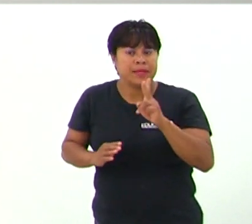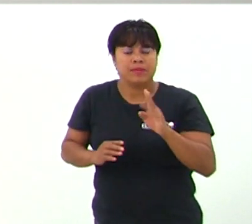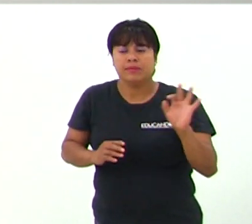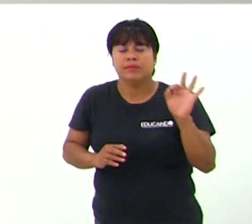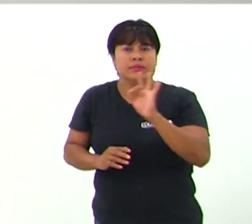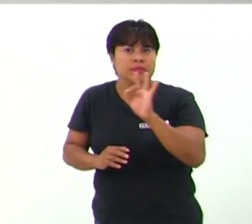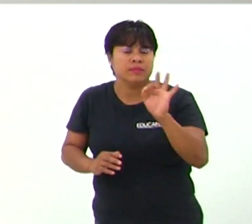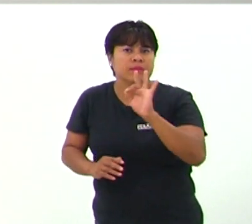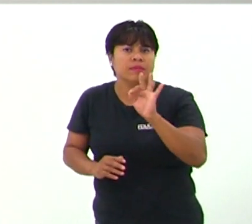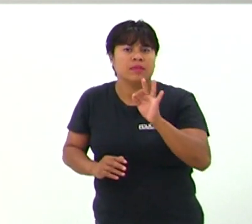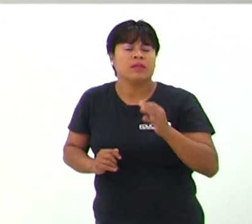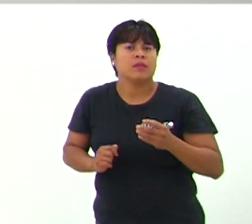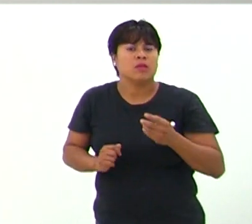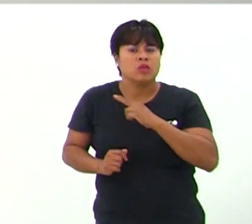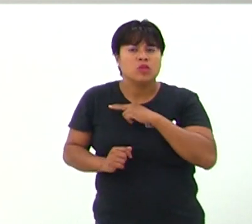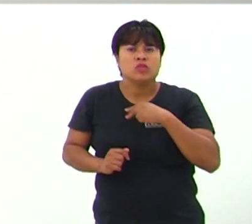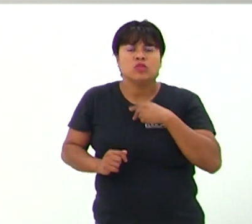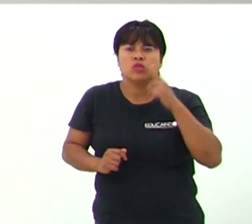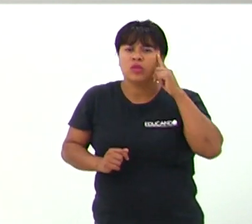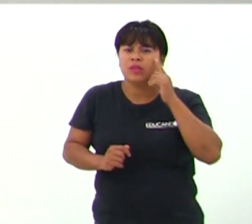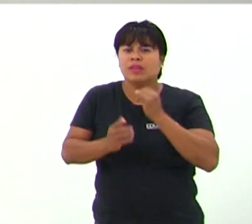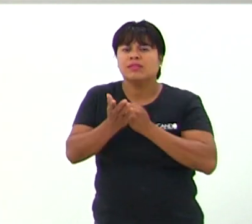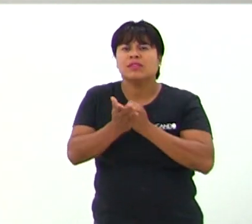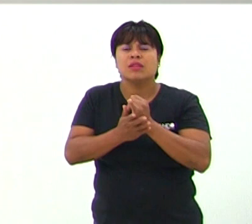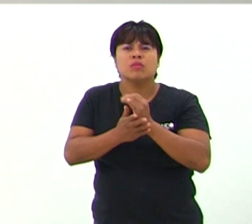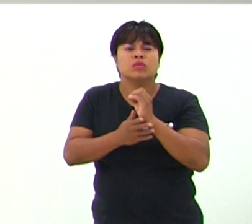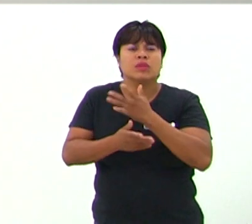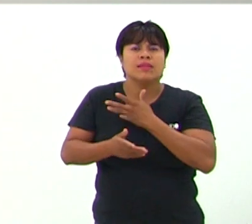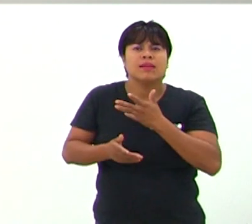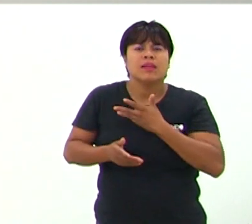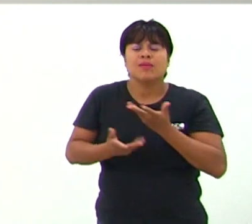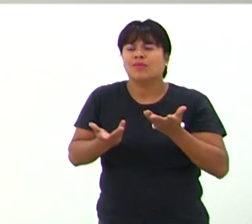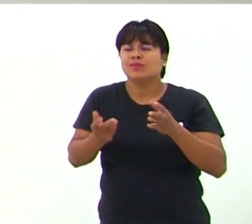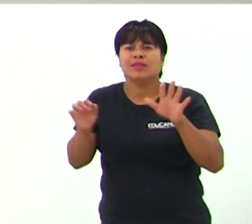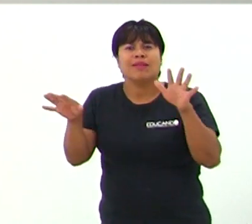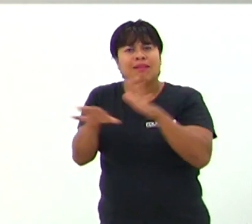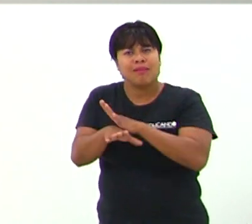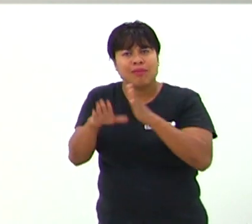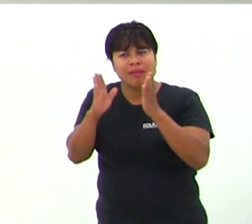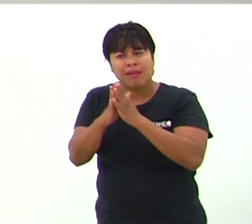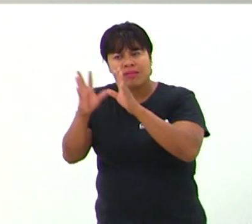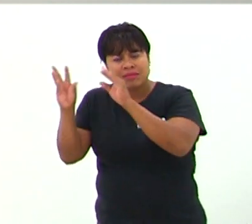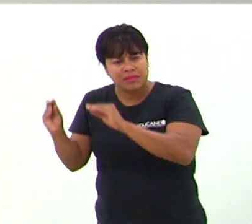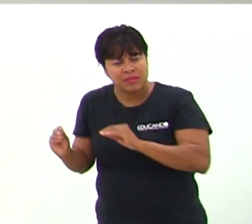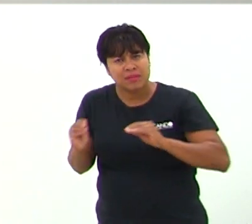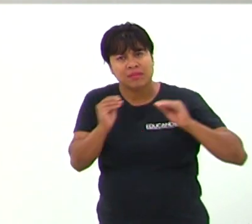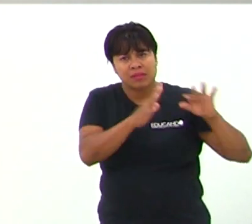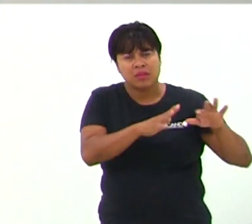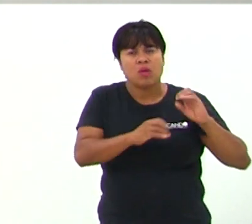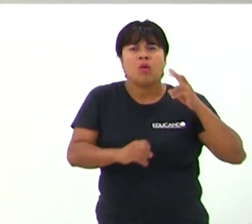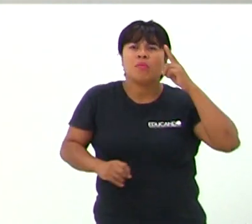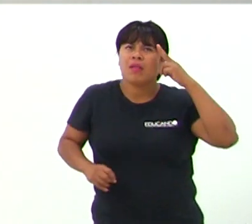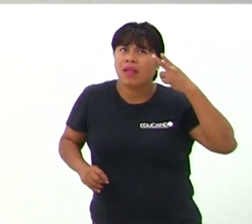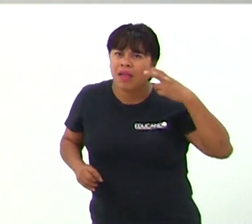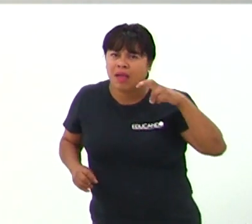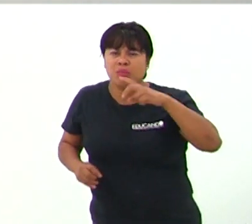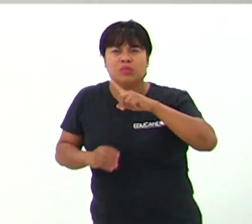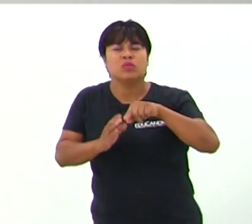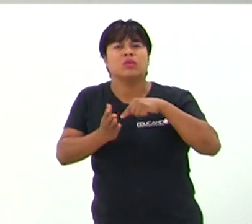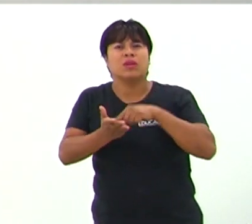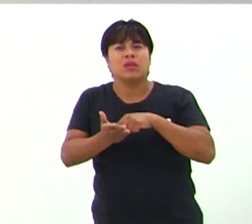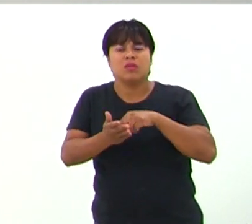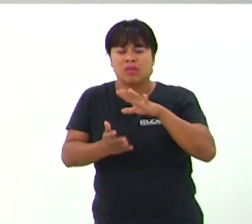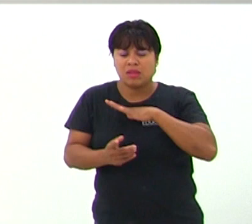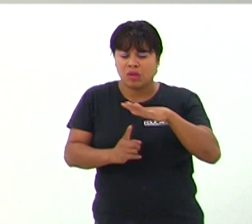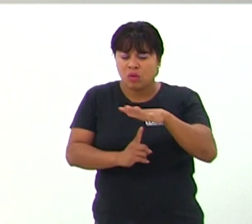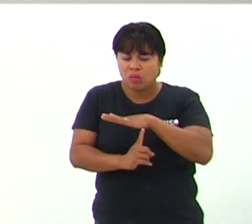algún momento decidimos o tenemos alguna mudanza o viajamos a algún lugar, si estás en tu